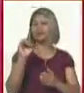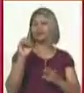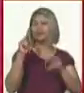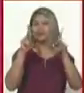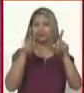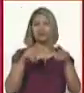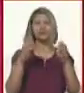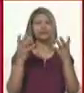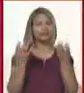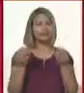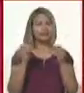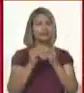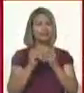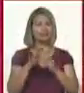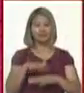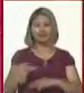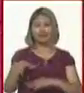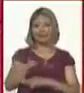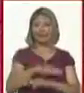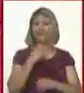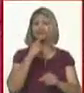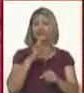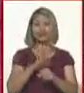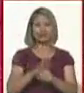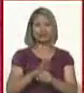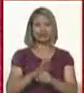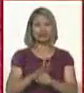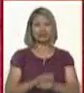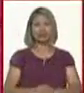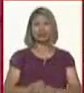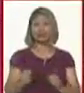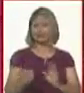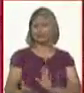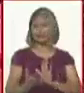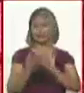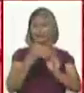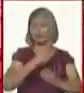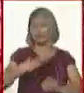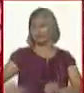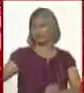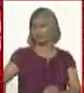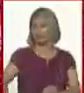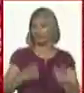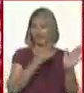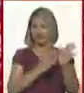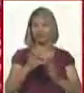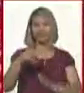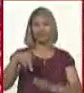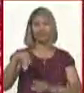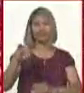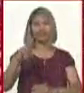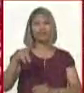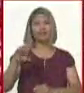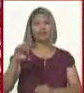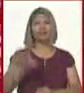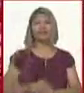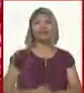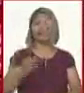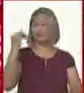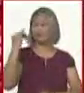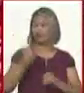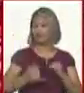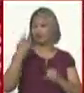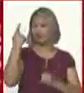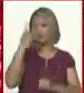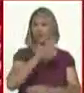personas, hoy queremos que sean muchos más, porque les prometo que van a ver muy de cerca a su reina. La organización de Pipo tiene la tecnología de